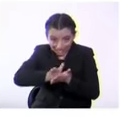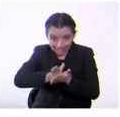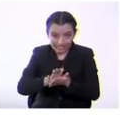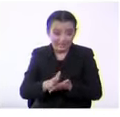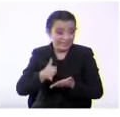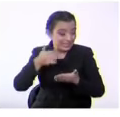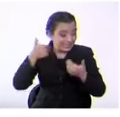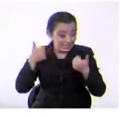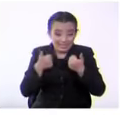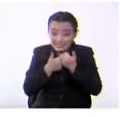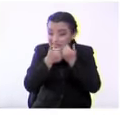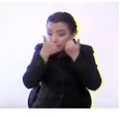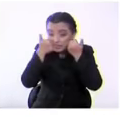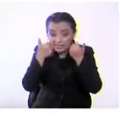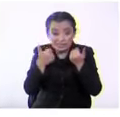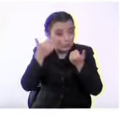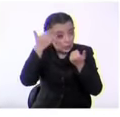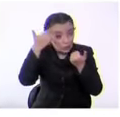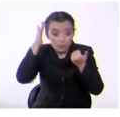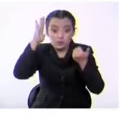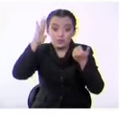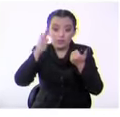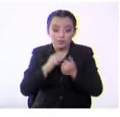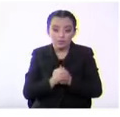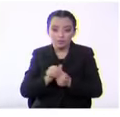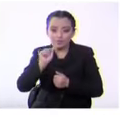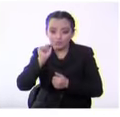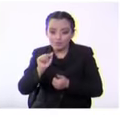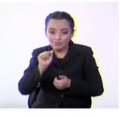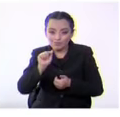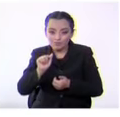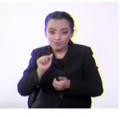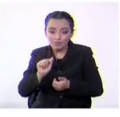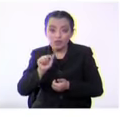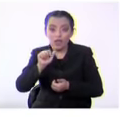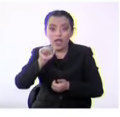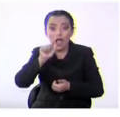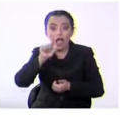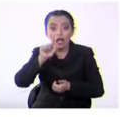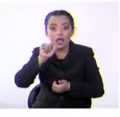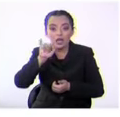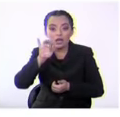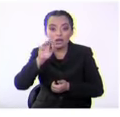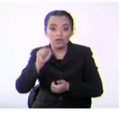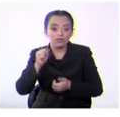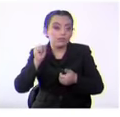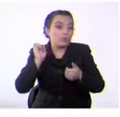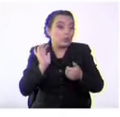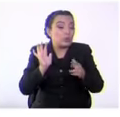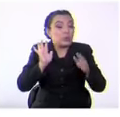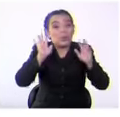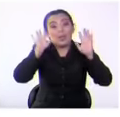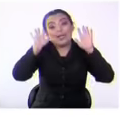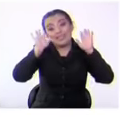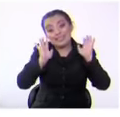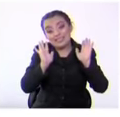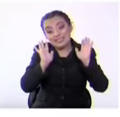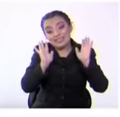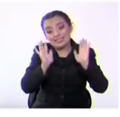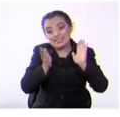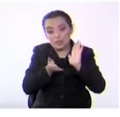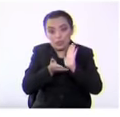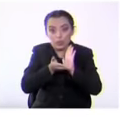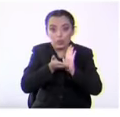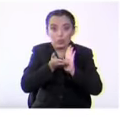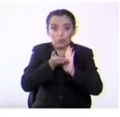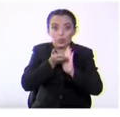los patea sin darse cuenta y elimina justo variantes alélicas del mismo tipo. En ausencia de otra fuerza de evolución,